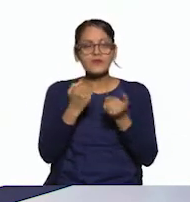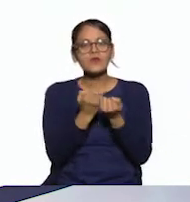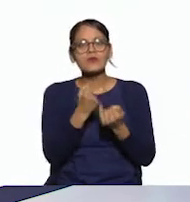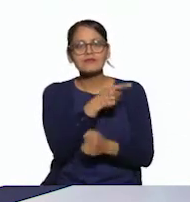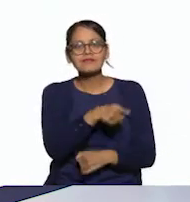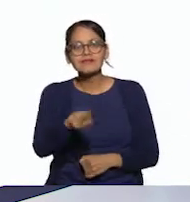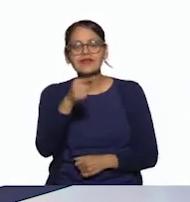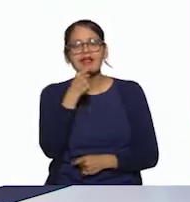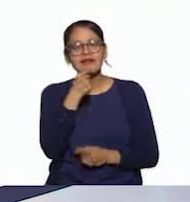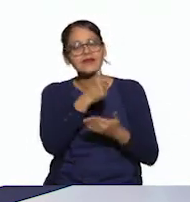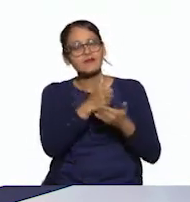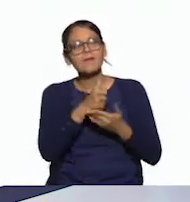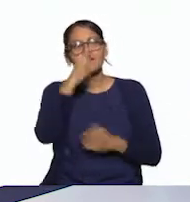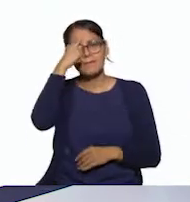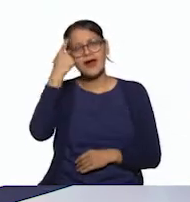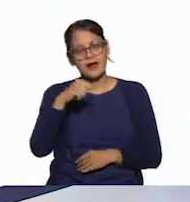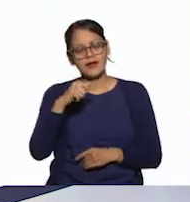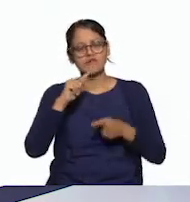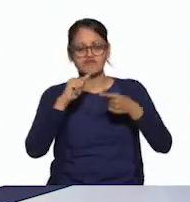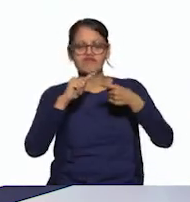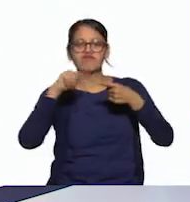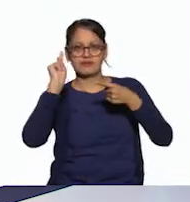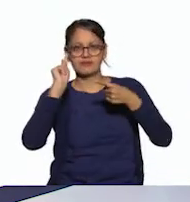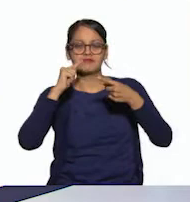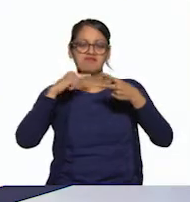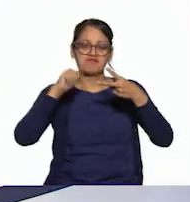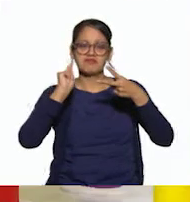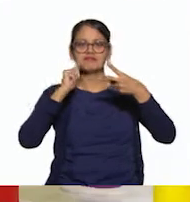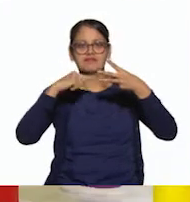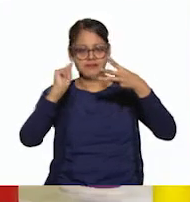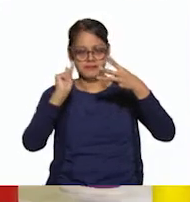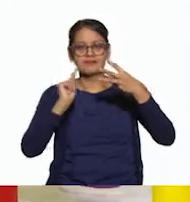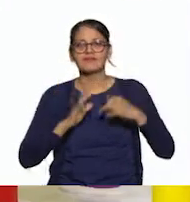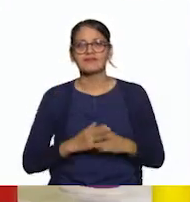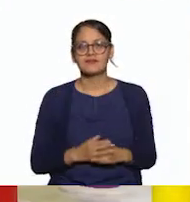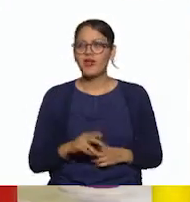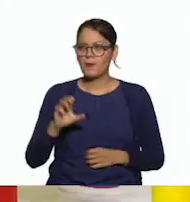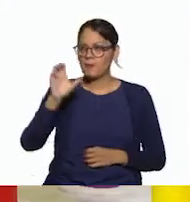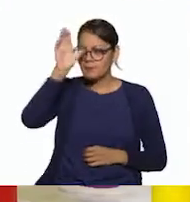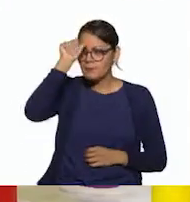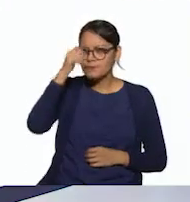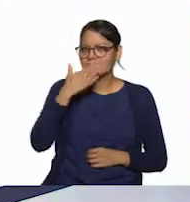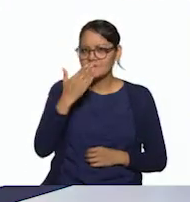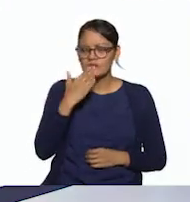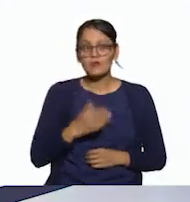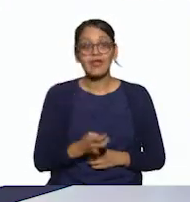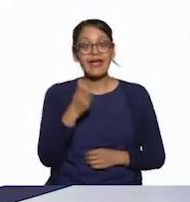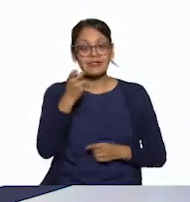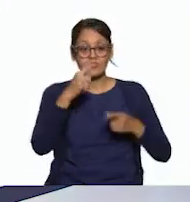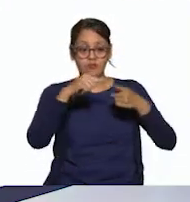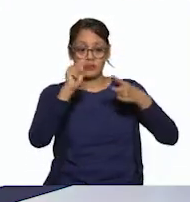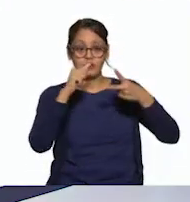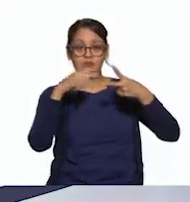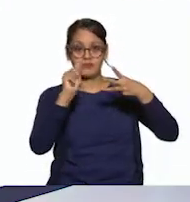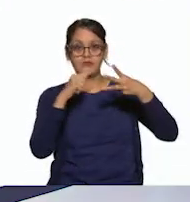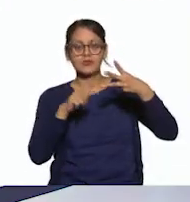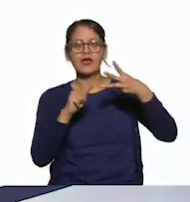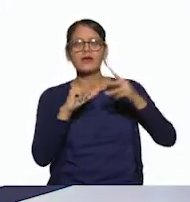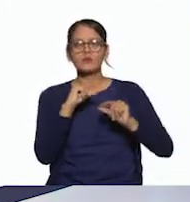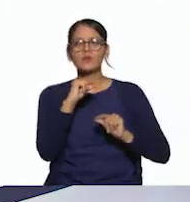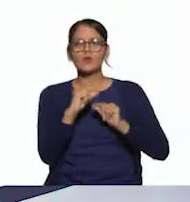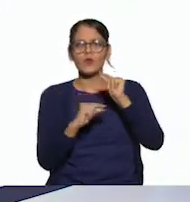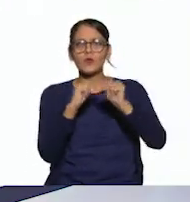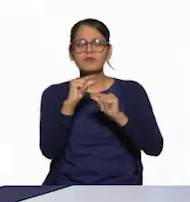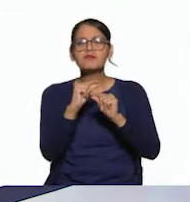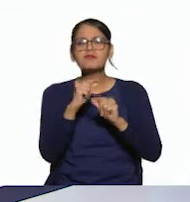niños, a ponerles una palomita. Me parece muy bien. Eso nos estará indicando que nos vamos acercando poco a